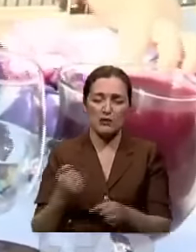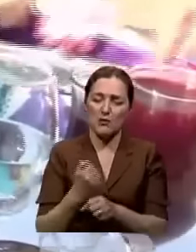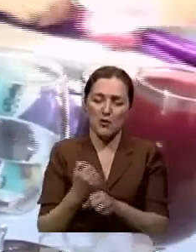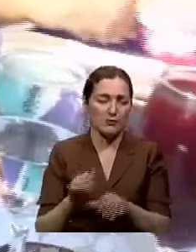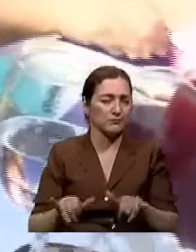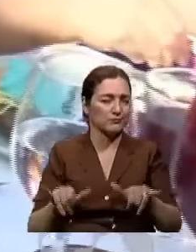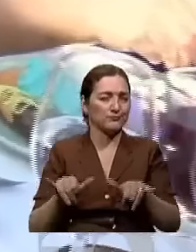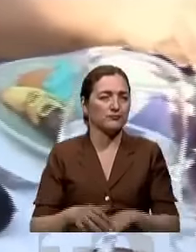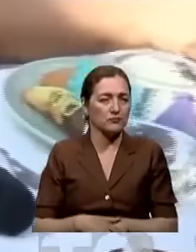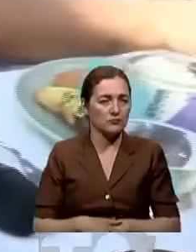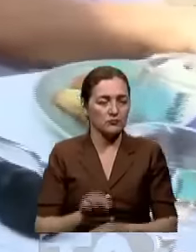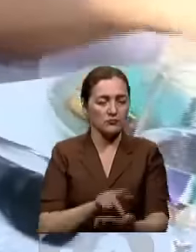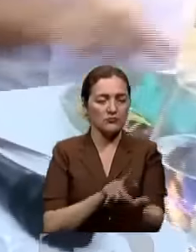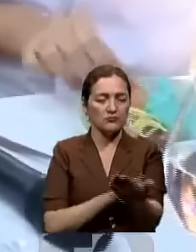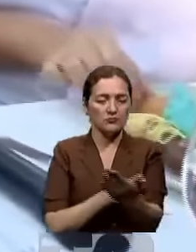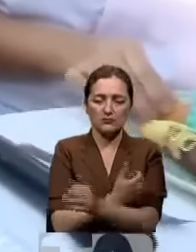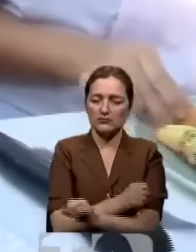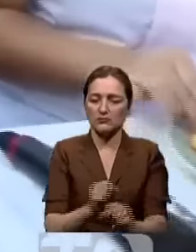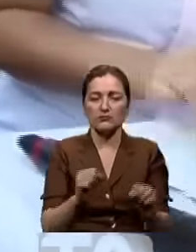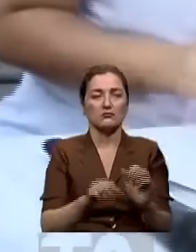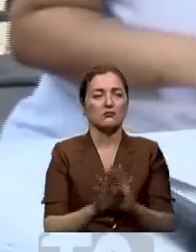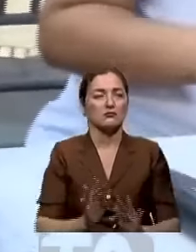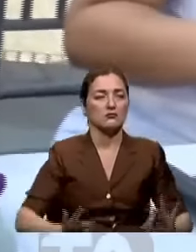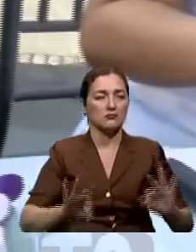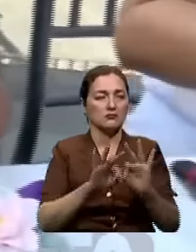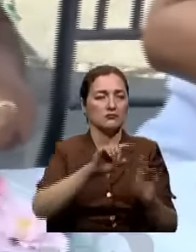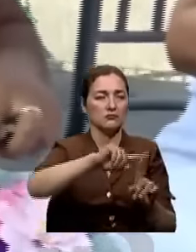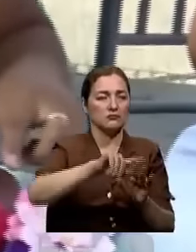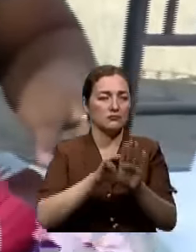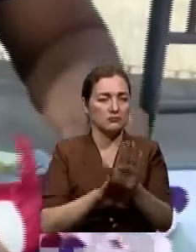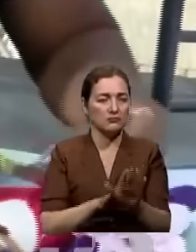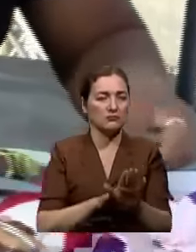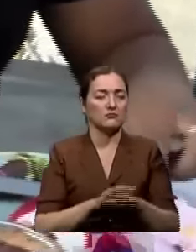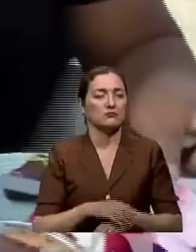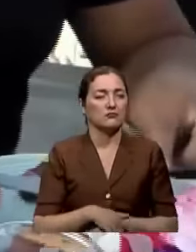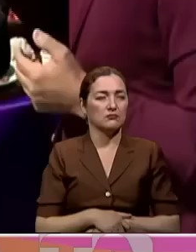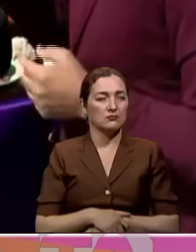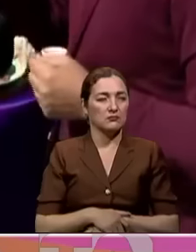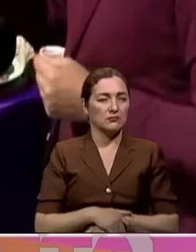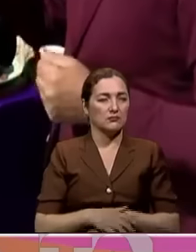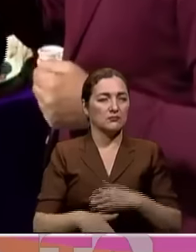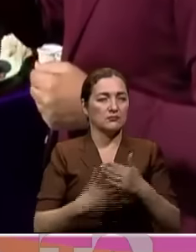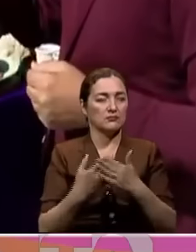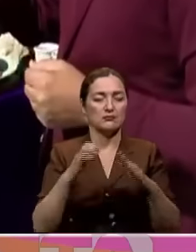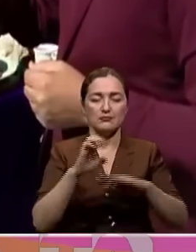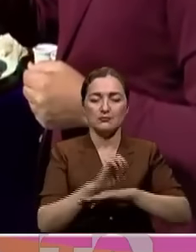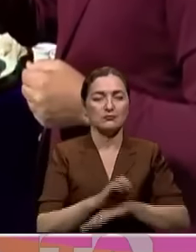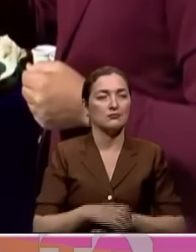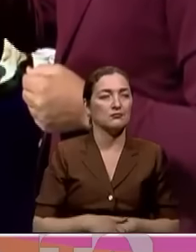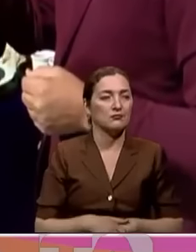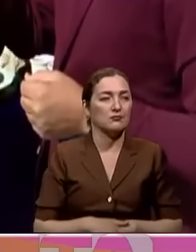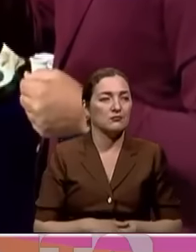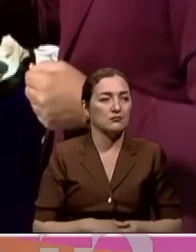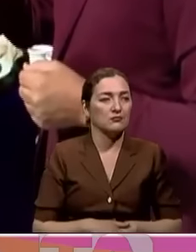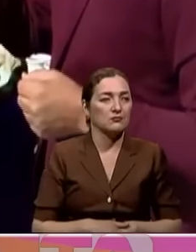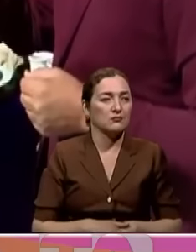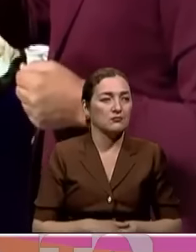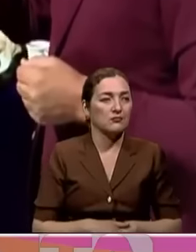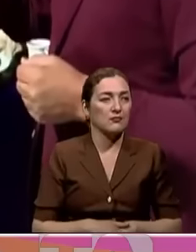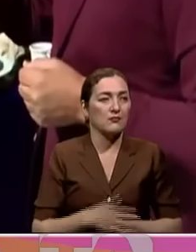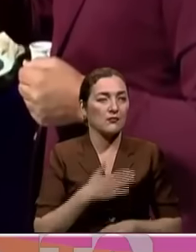trabajando, ¿no? Y rescatar las tradiciones creo que es un punto a favor de la marca y, por supuesto, puesto del país. Claro que sí, creo que nuestra familia,